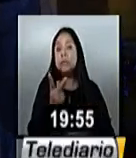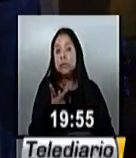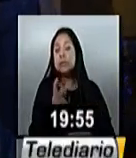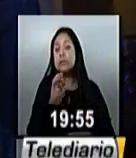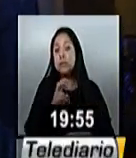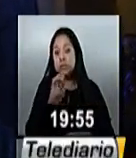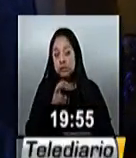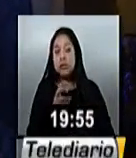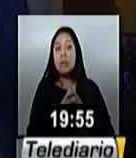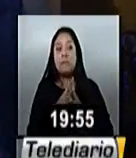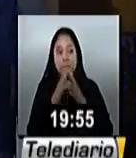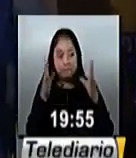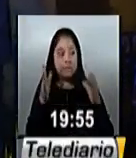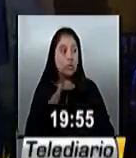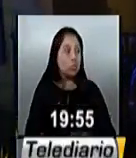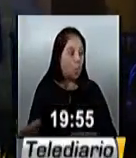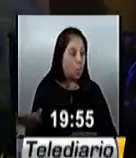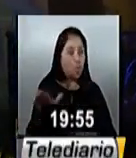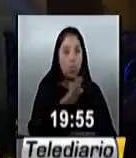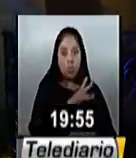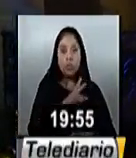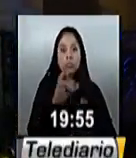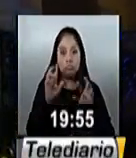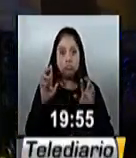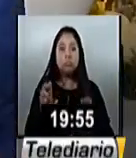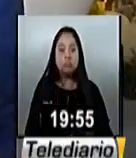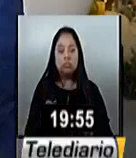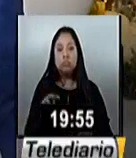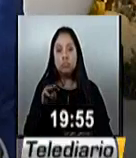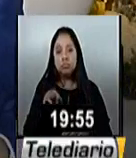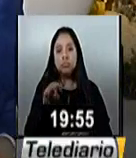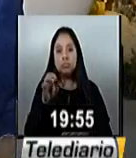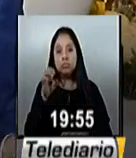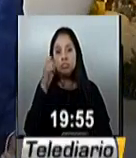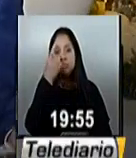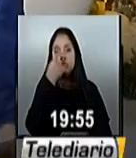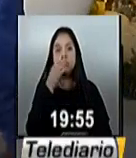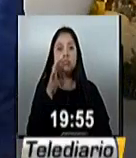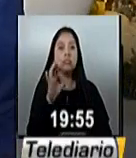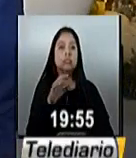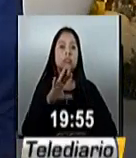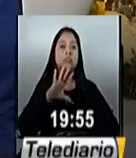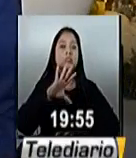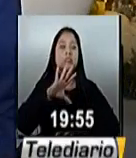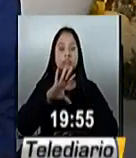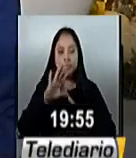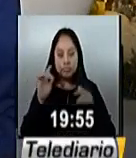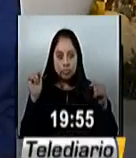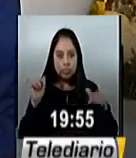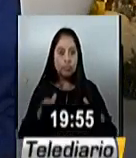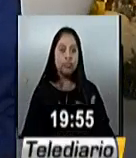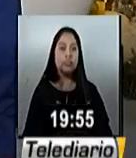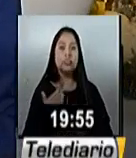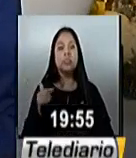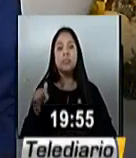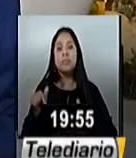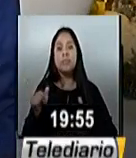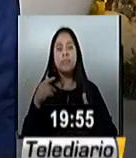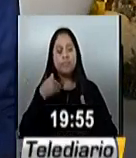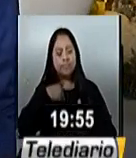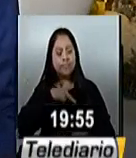mayorías de ésta mesoamérica contemporánea estamos